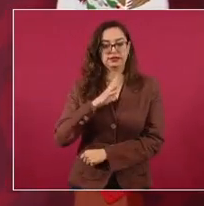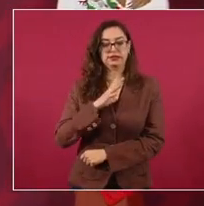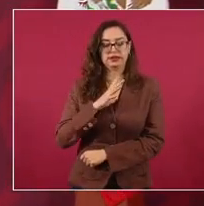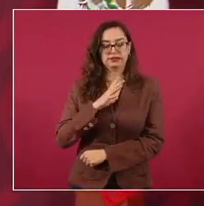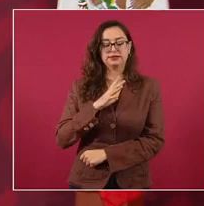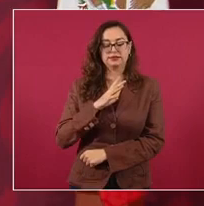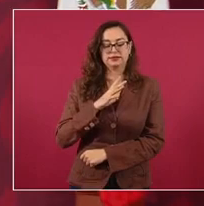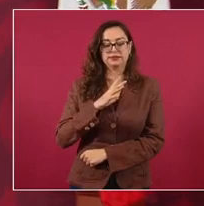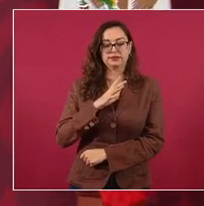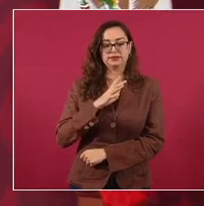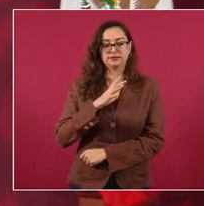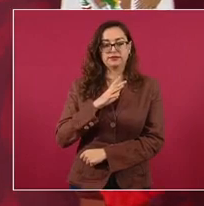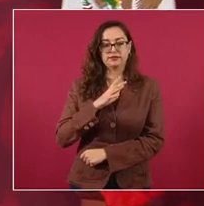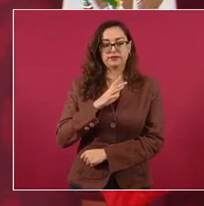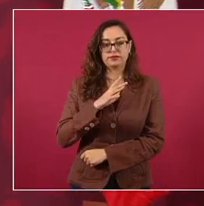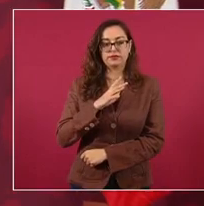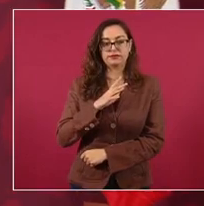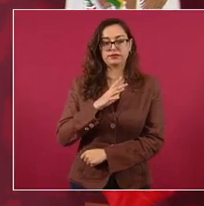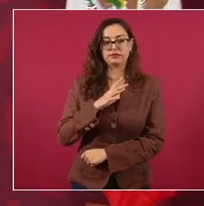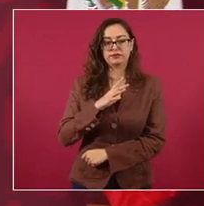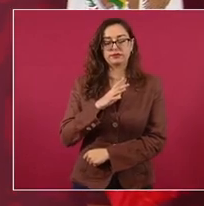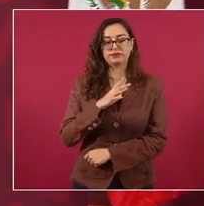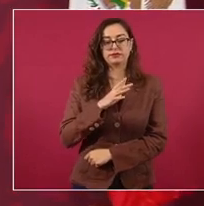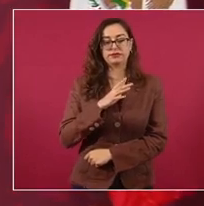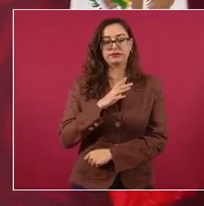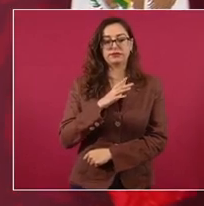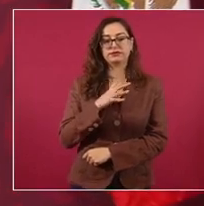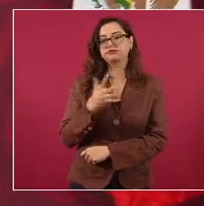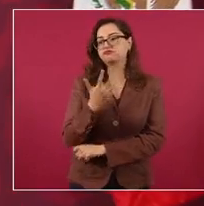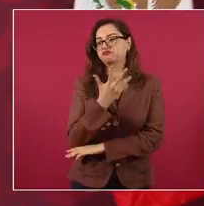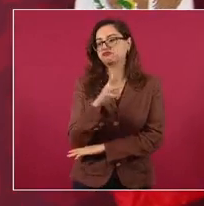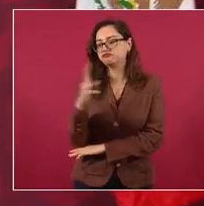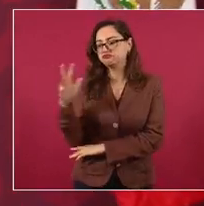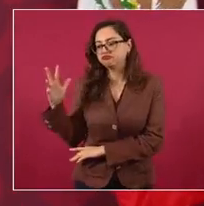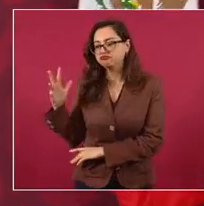pues la Lacandona